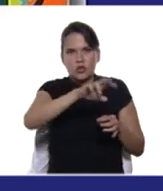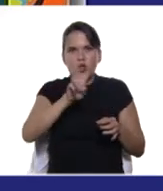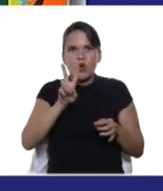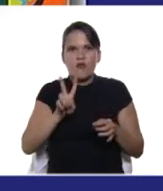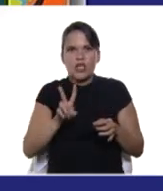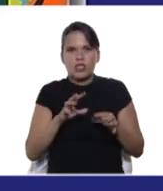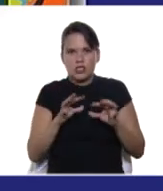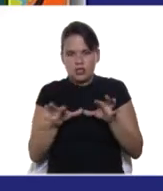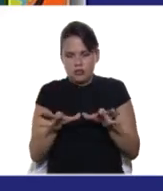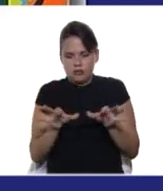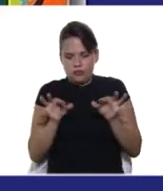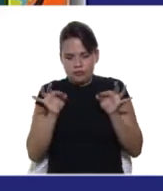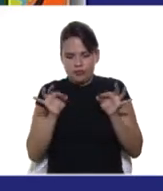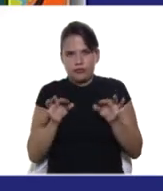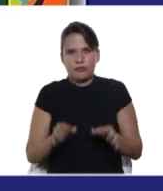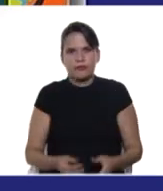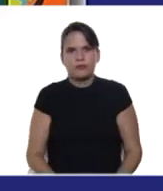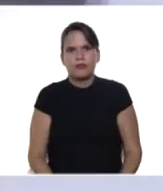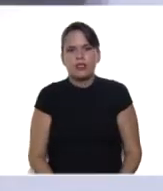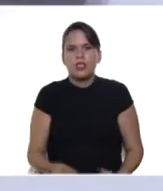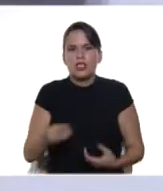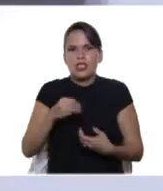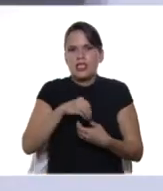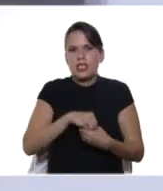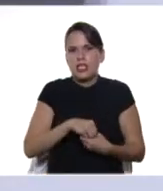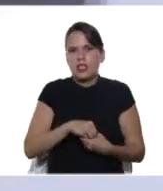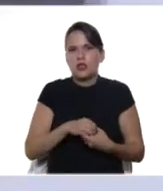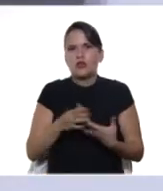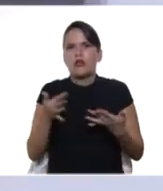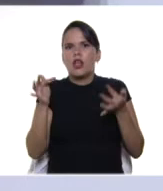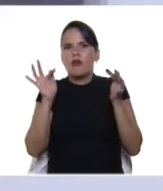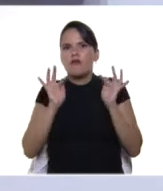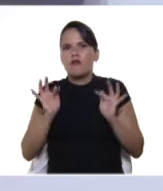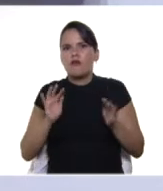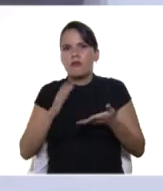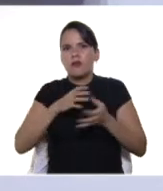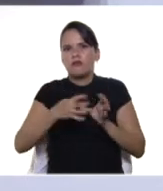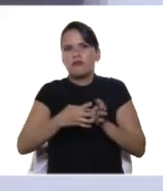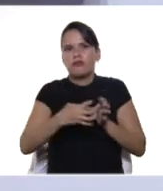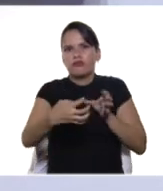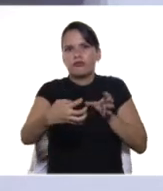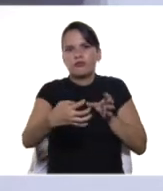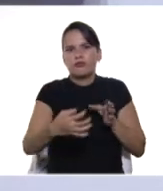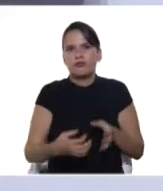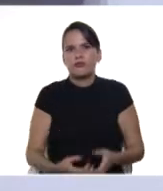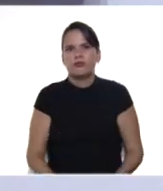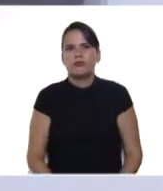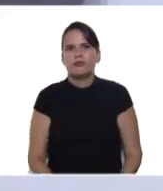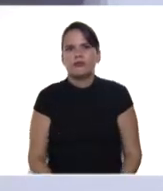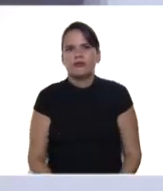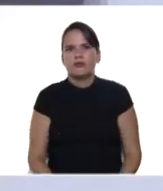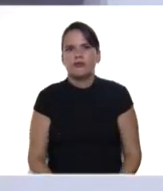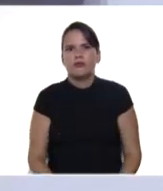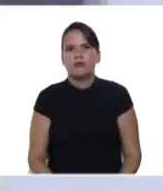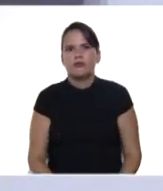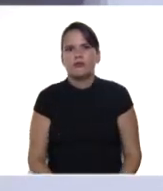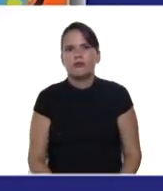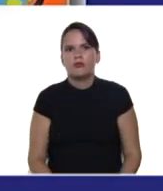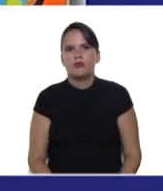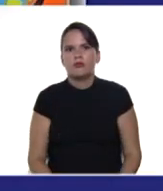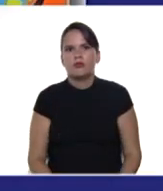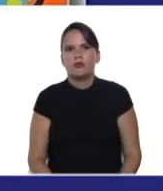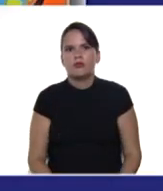aristas. Dentro de los polígonos regulares más comunes, se llama polígonos regulares porque forma